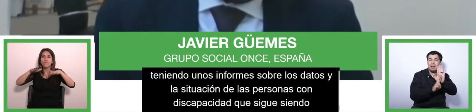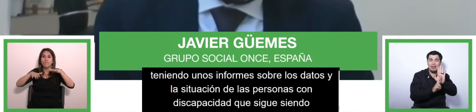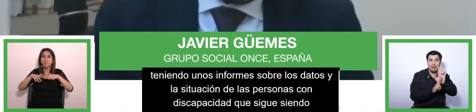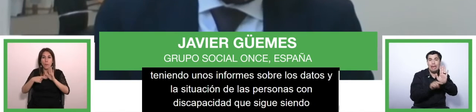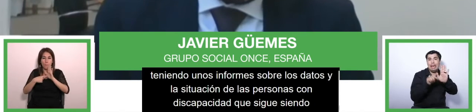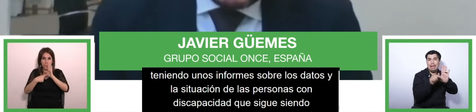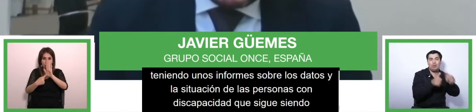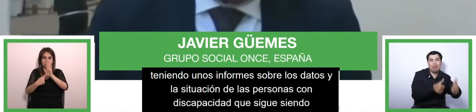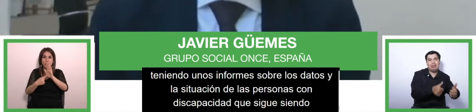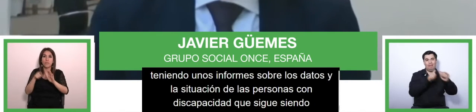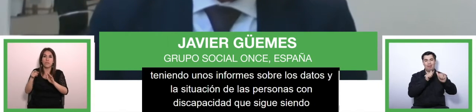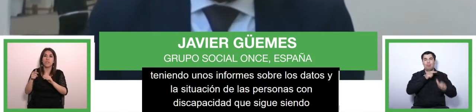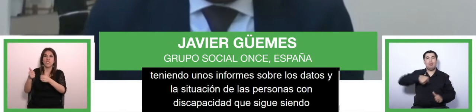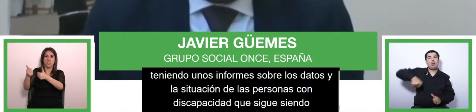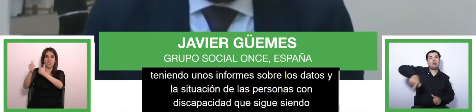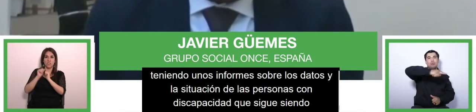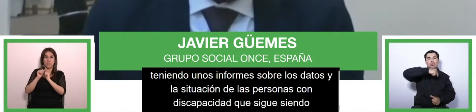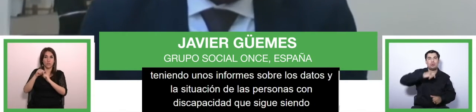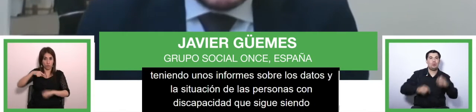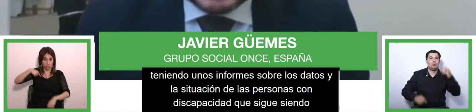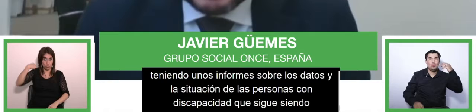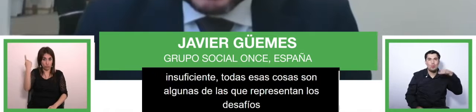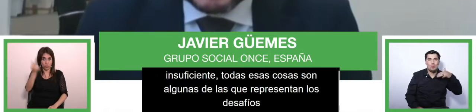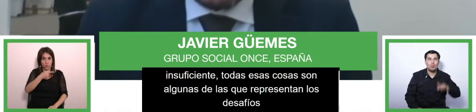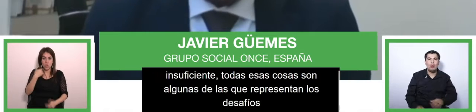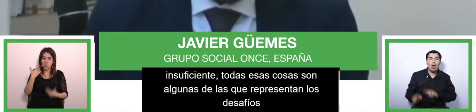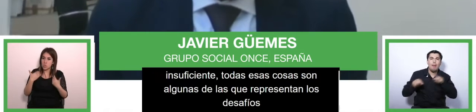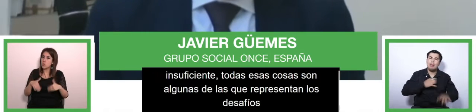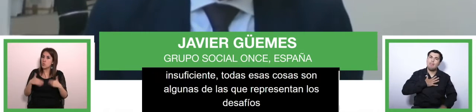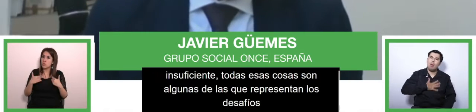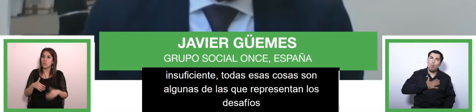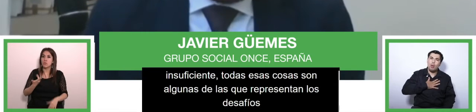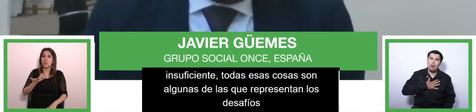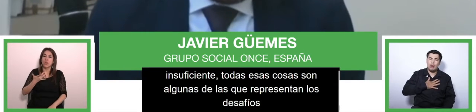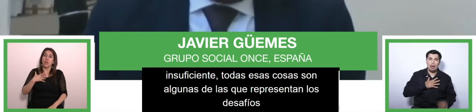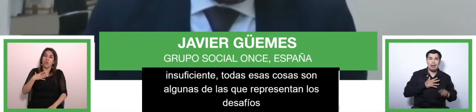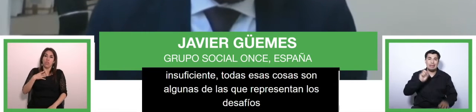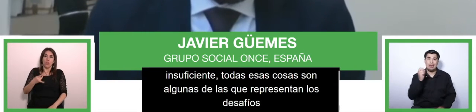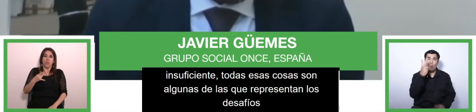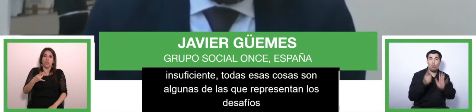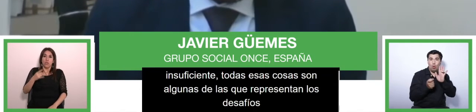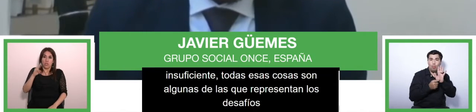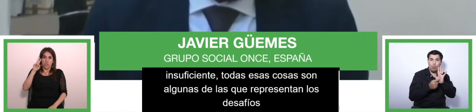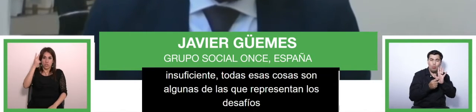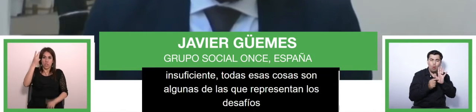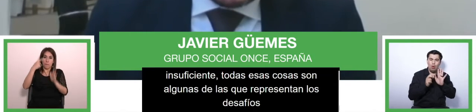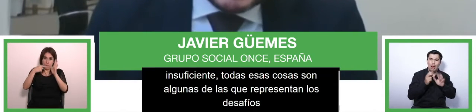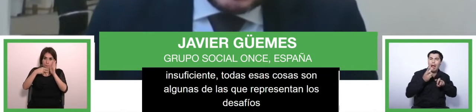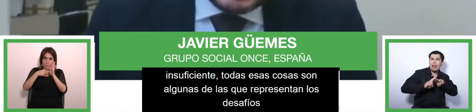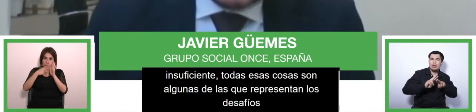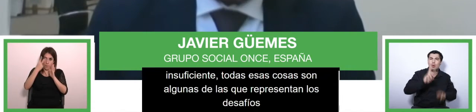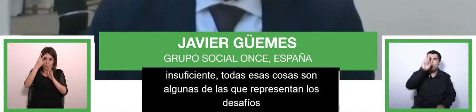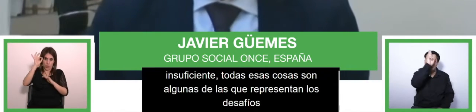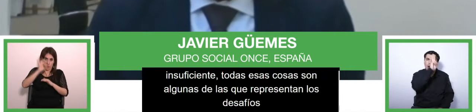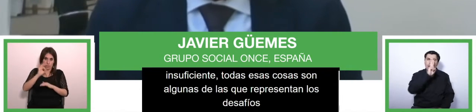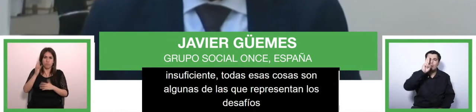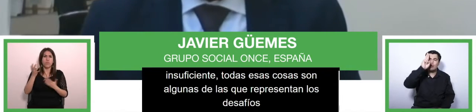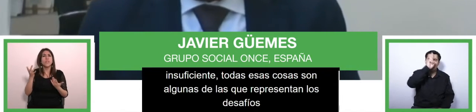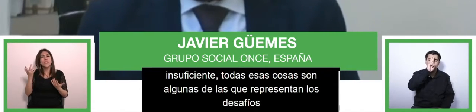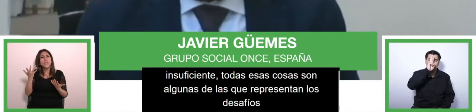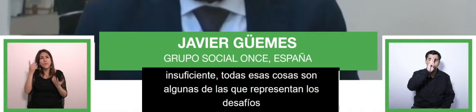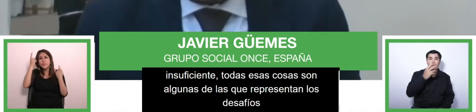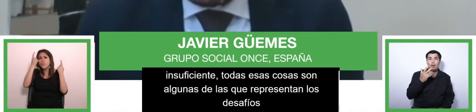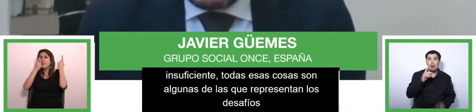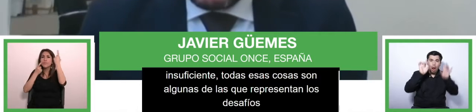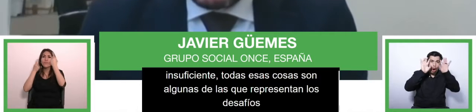para la región. A mí me gustaría, en este siguiente punto, hacer también una reflexión sobre lo que han sido las